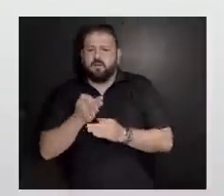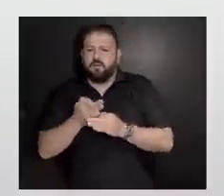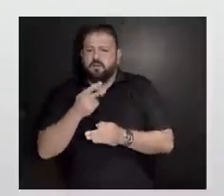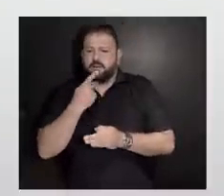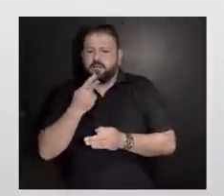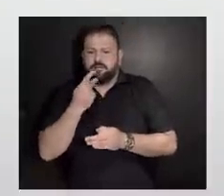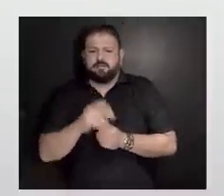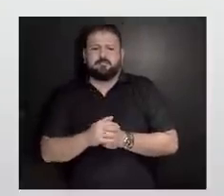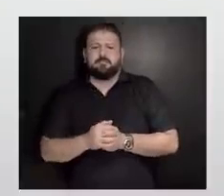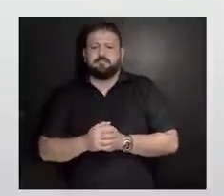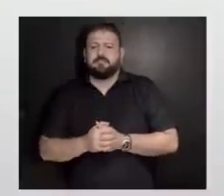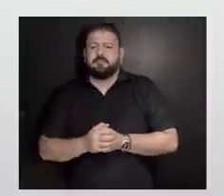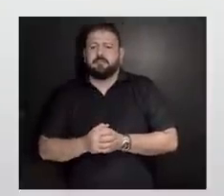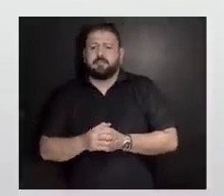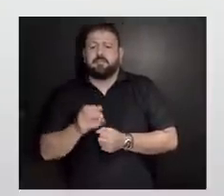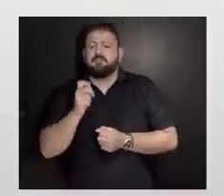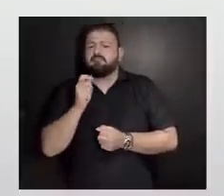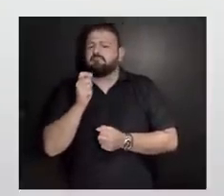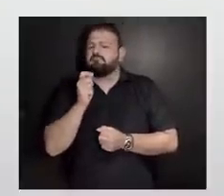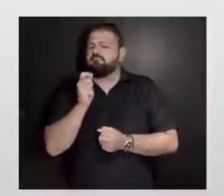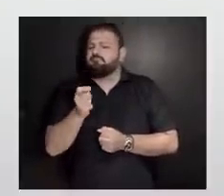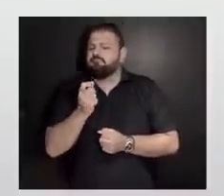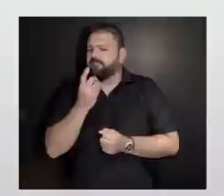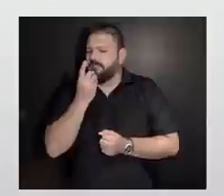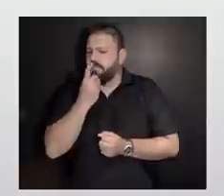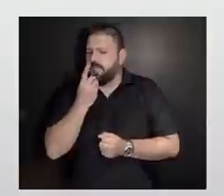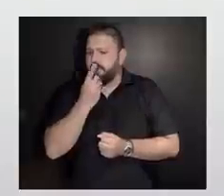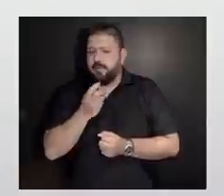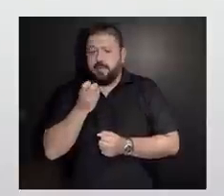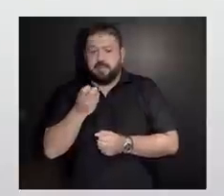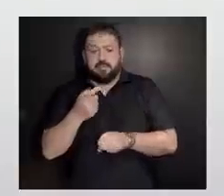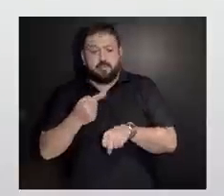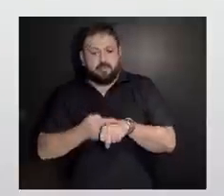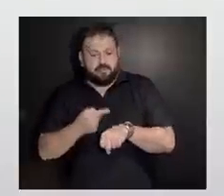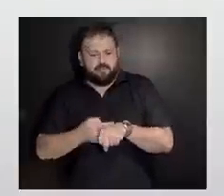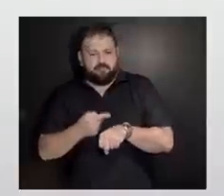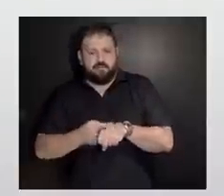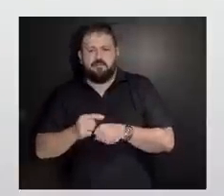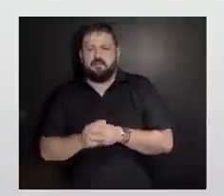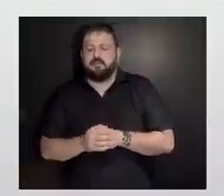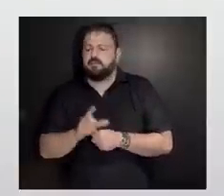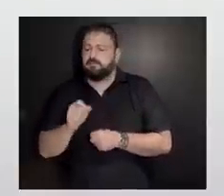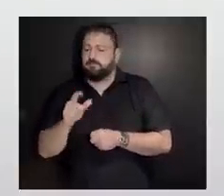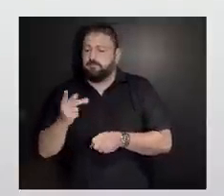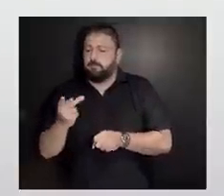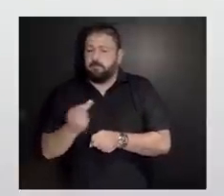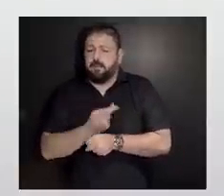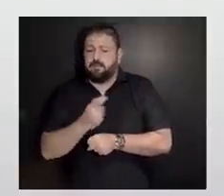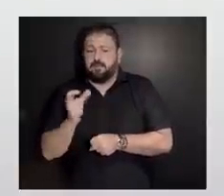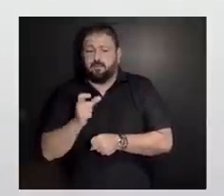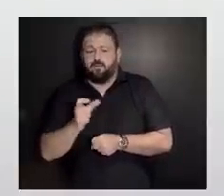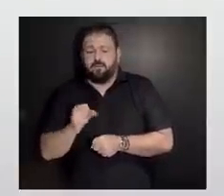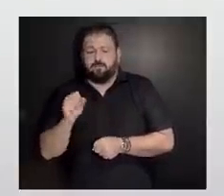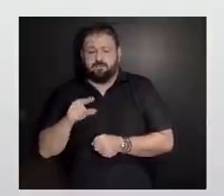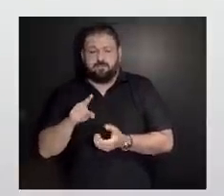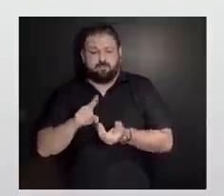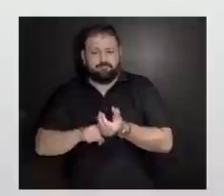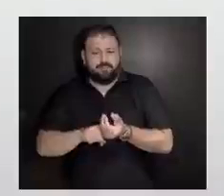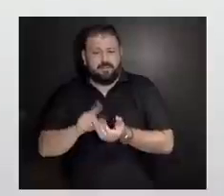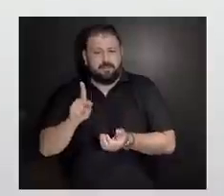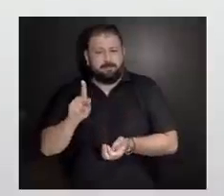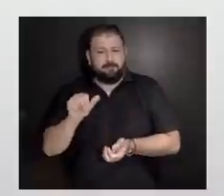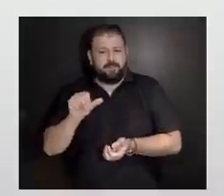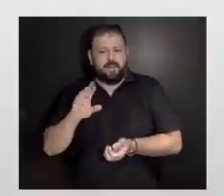a grandes rasgos qué es la diabetes. Esta es una enfermedad crónica que ocurre cuando el páncreas no